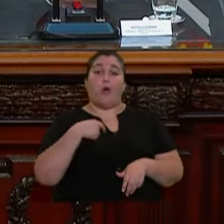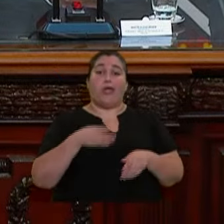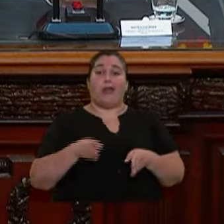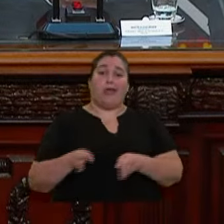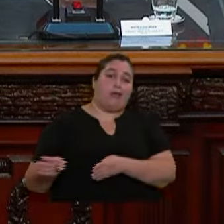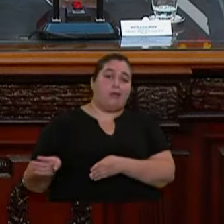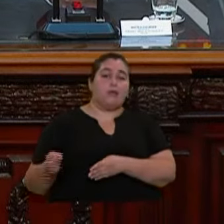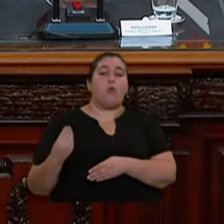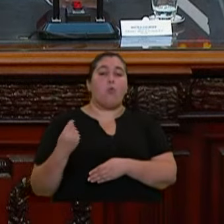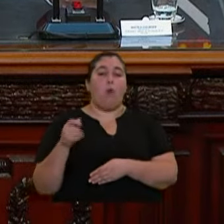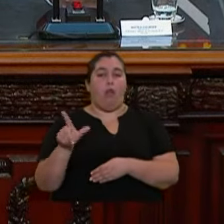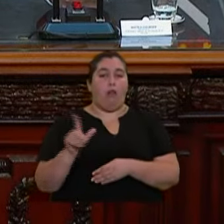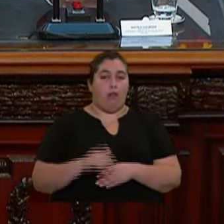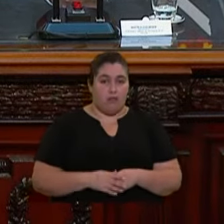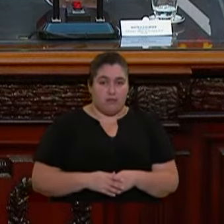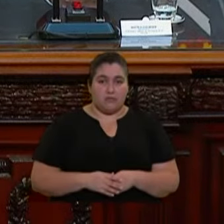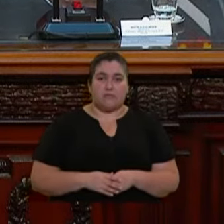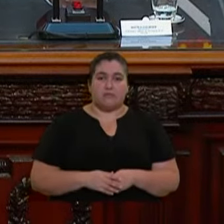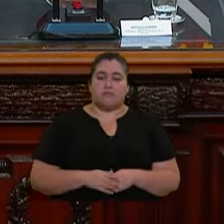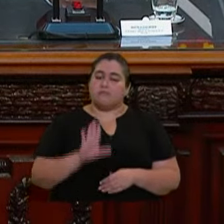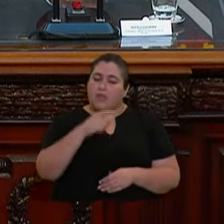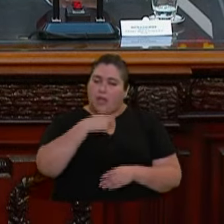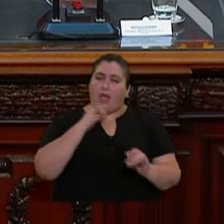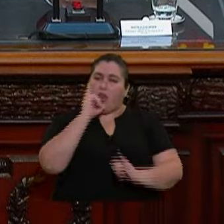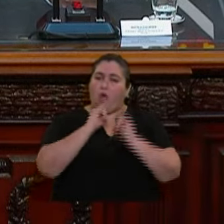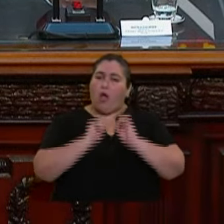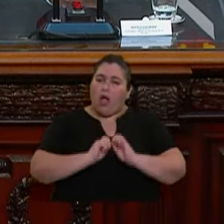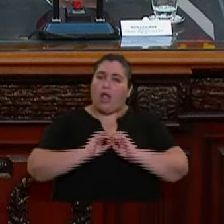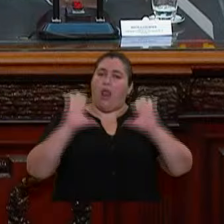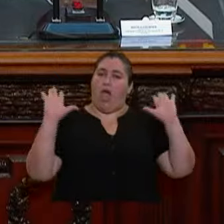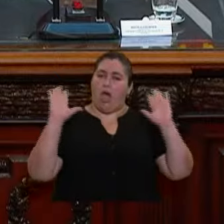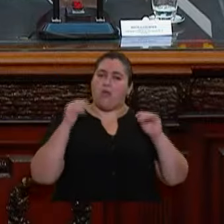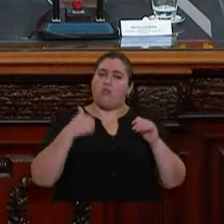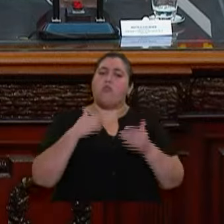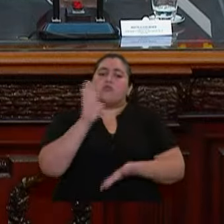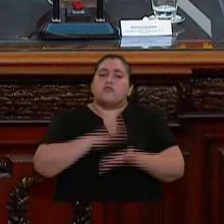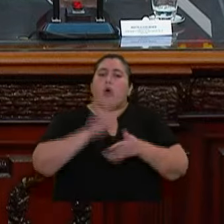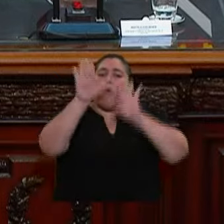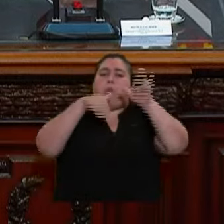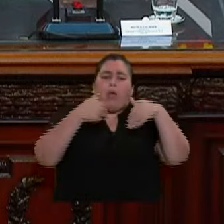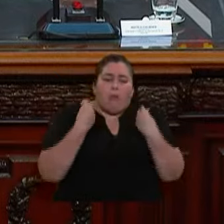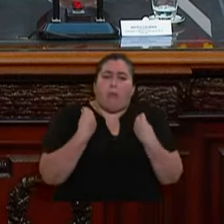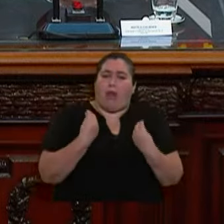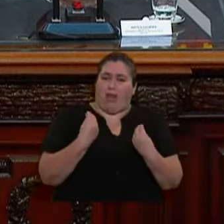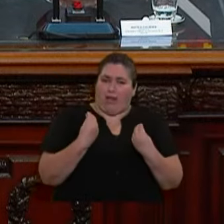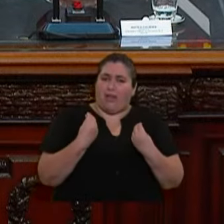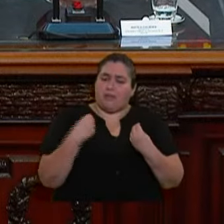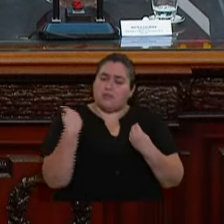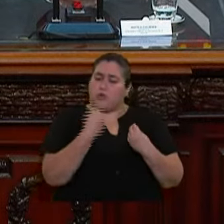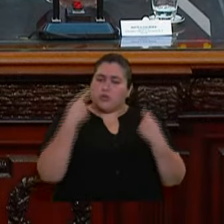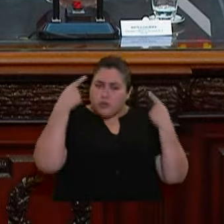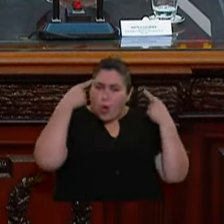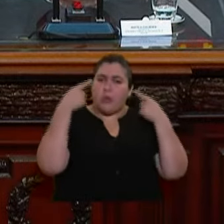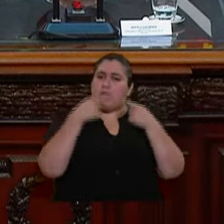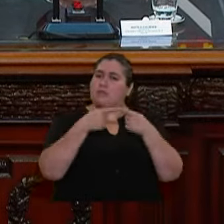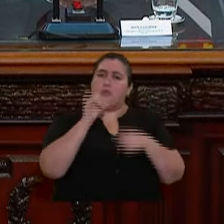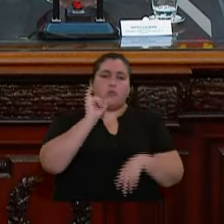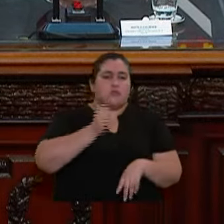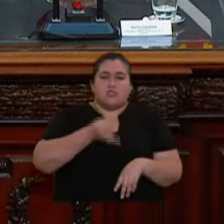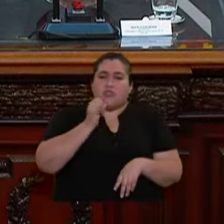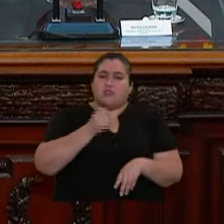camino de servidumbre. Quiero ser claro acerca de la naturaleza de esta convocatoria. Nuestras convicciones son